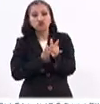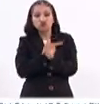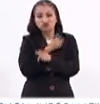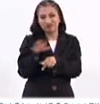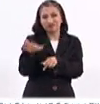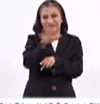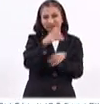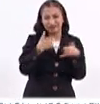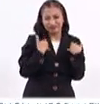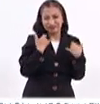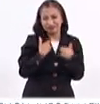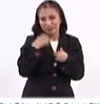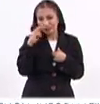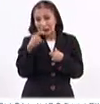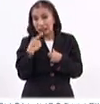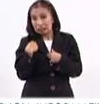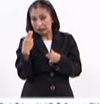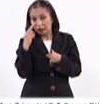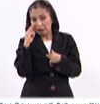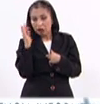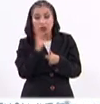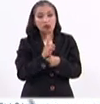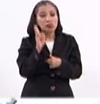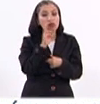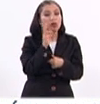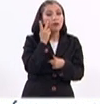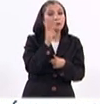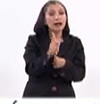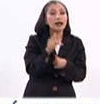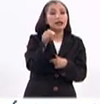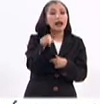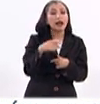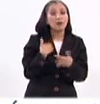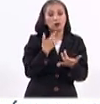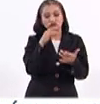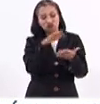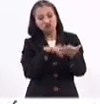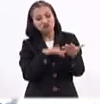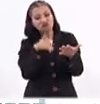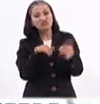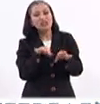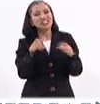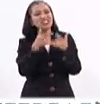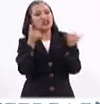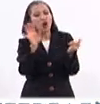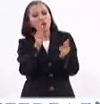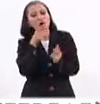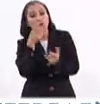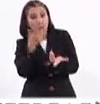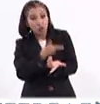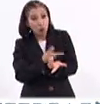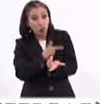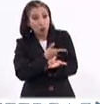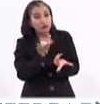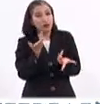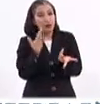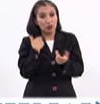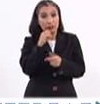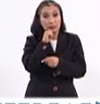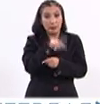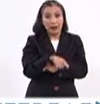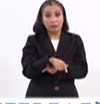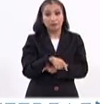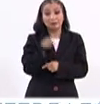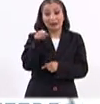ante los chicos, que era lo que en este caso ellos interpretaban del cuento, cómo lo tomaban, la expresión, porque